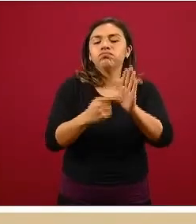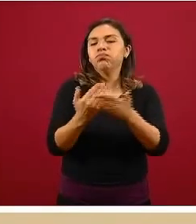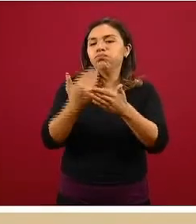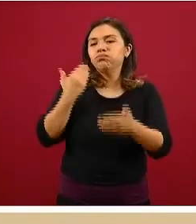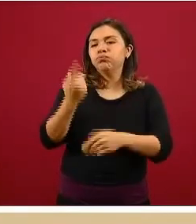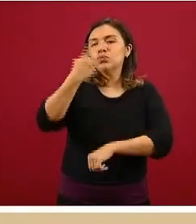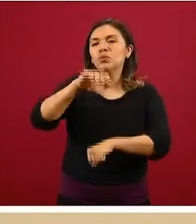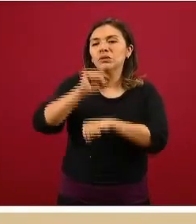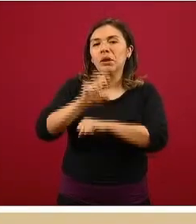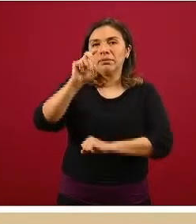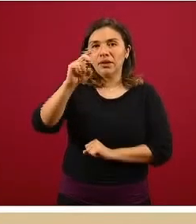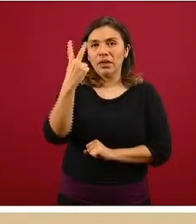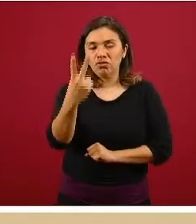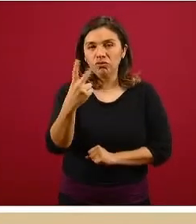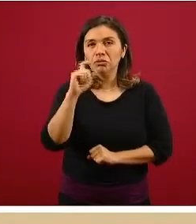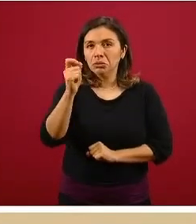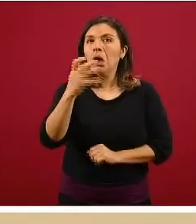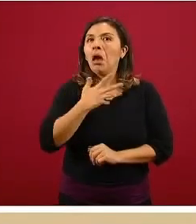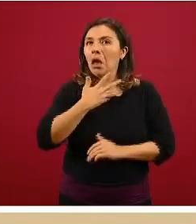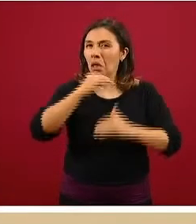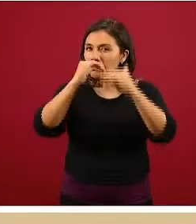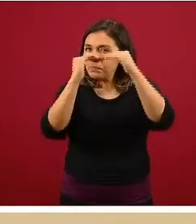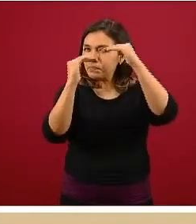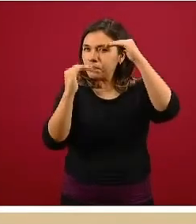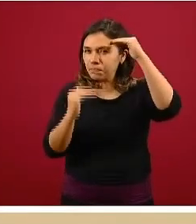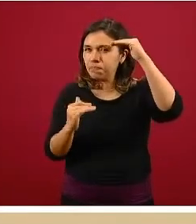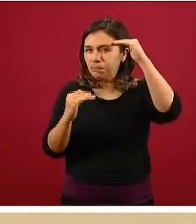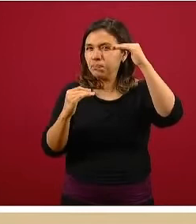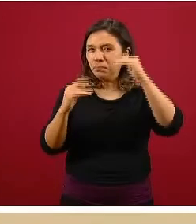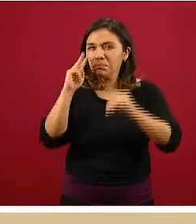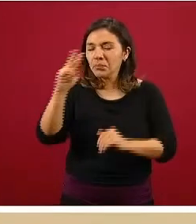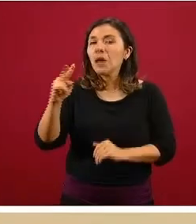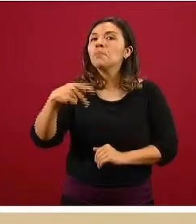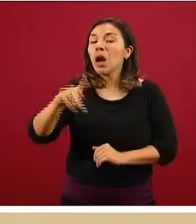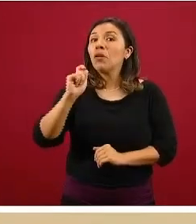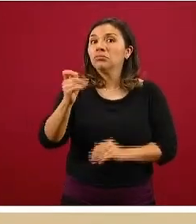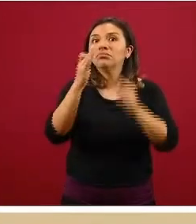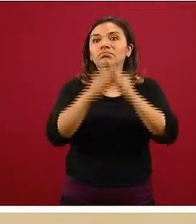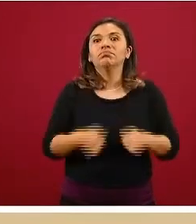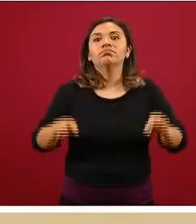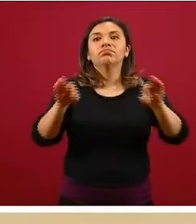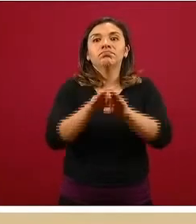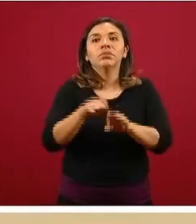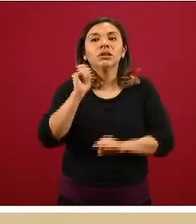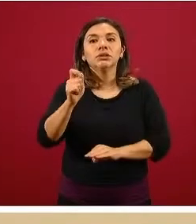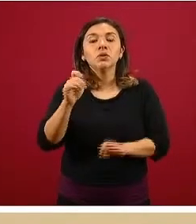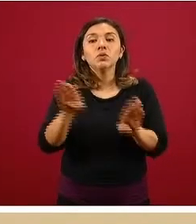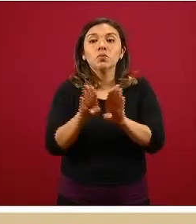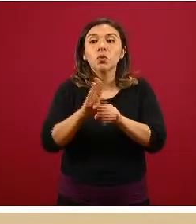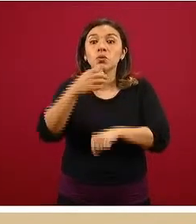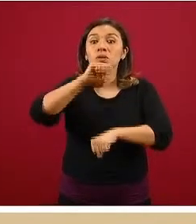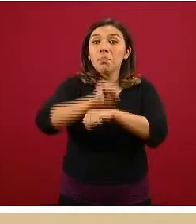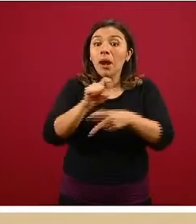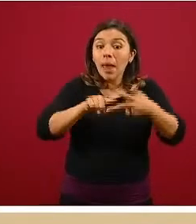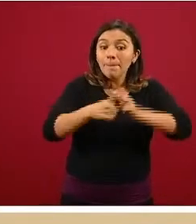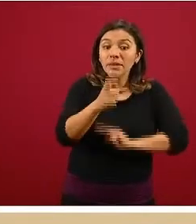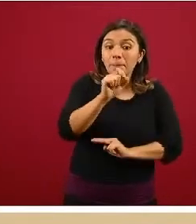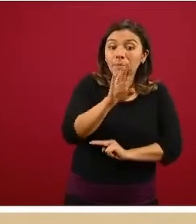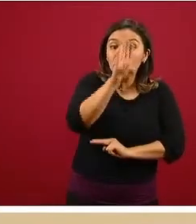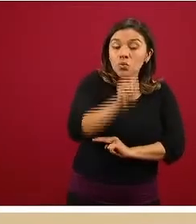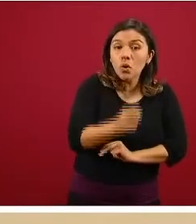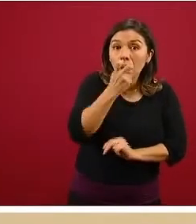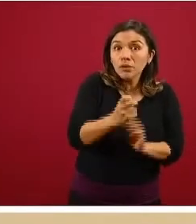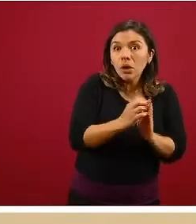la semana 32, un ligero descenso, pero se nota un descenso importante desde la semana